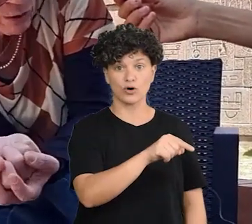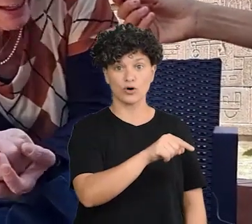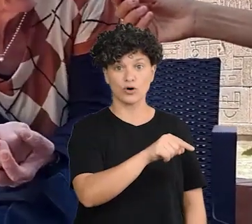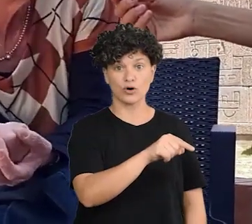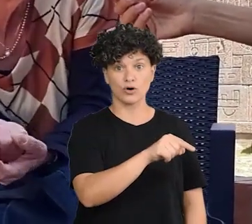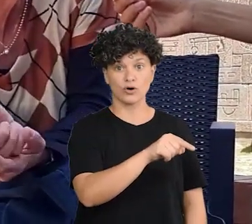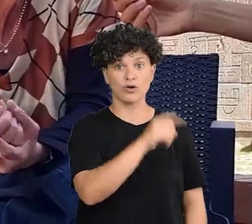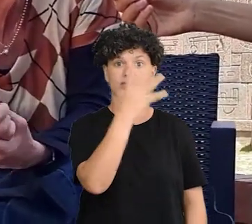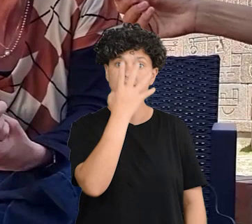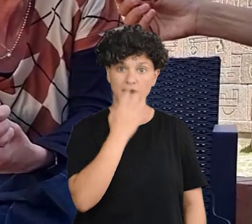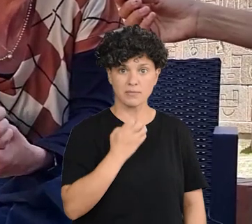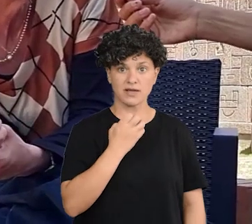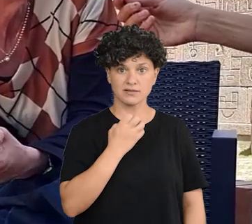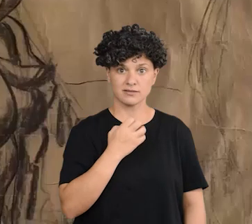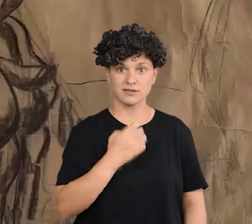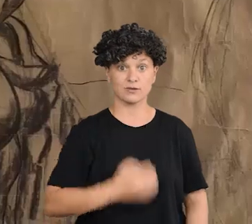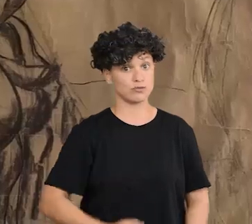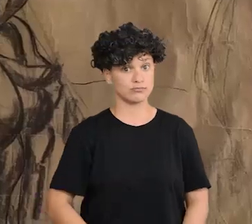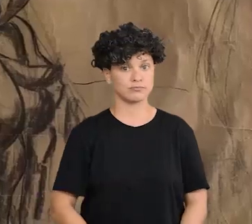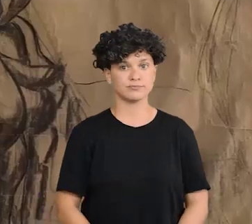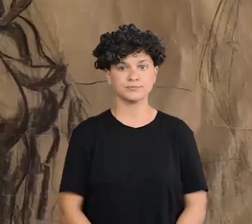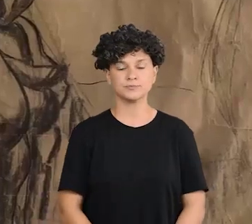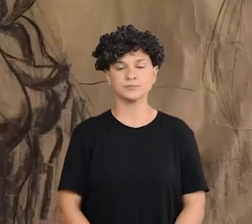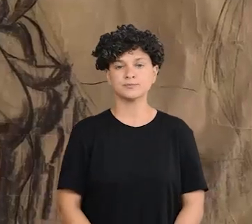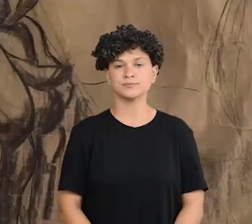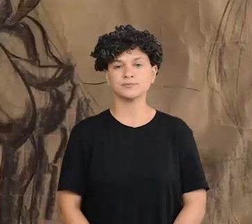Acá no hay un momento dramático.